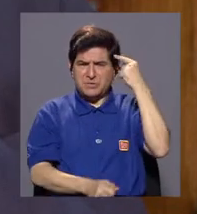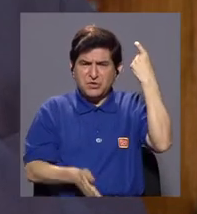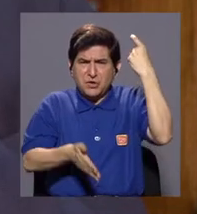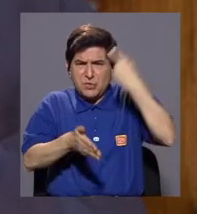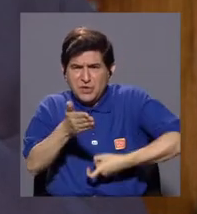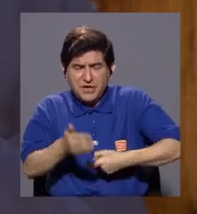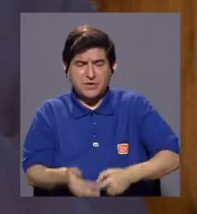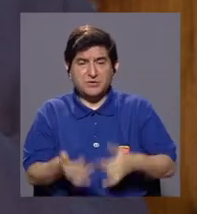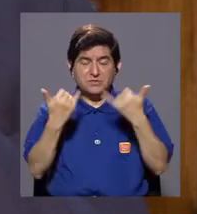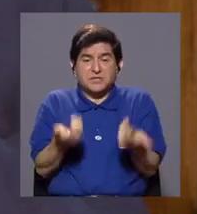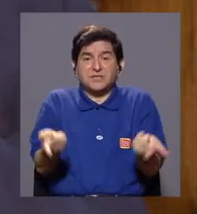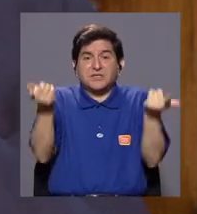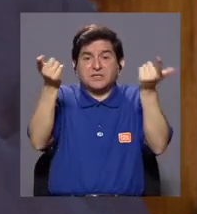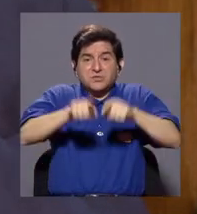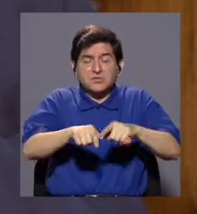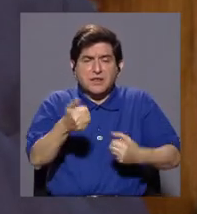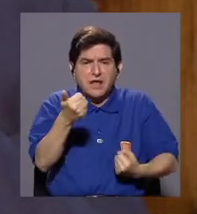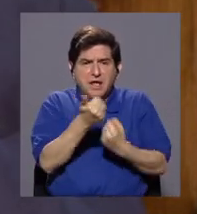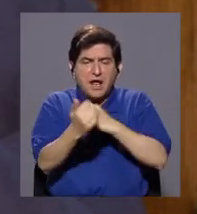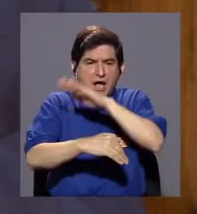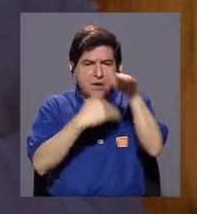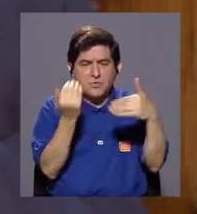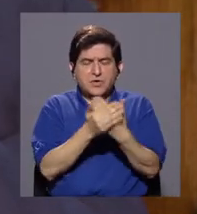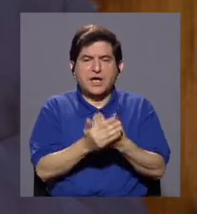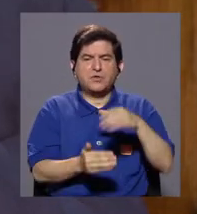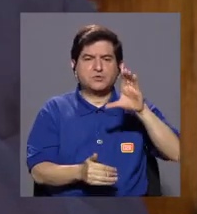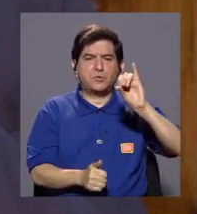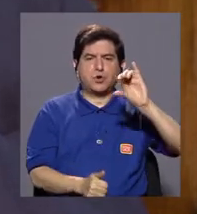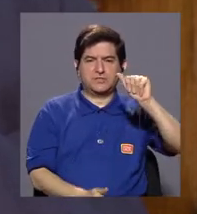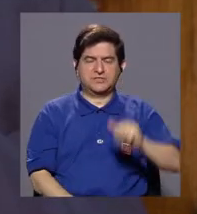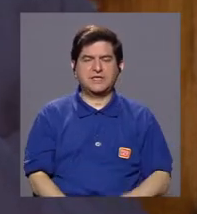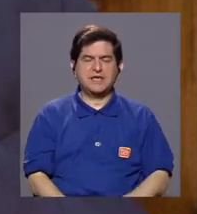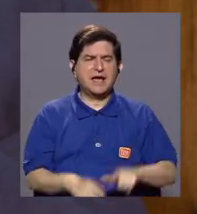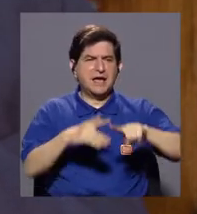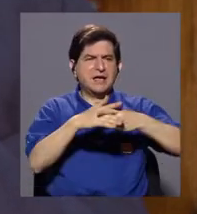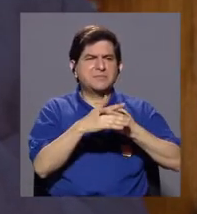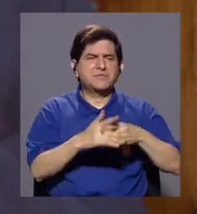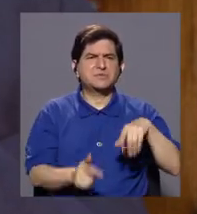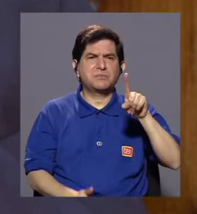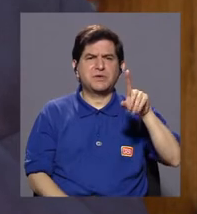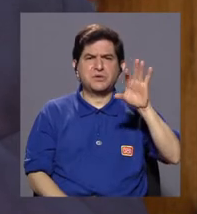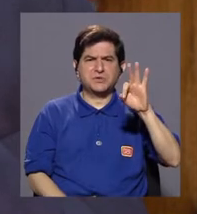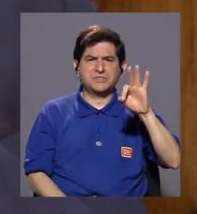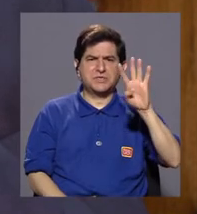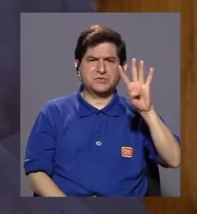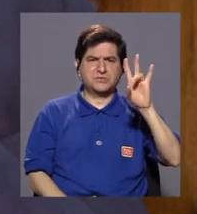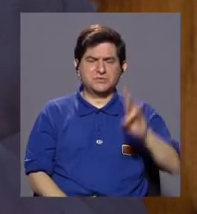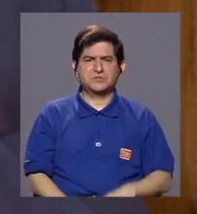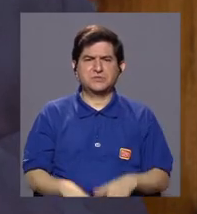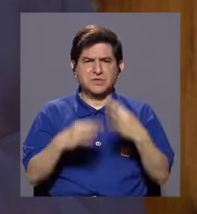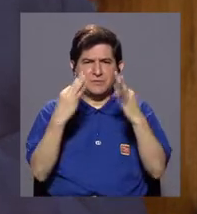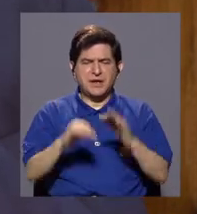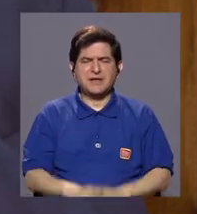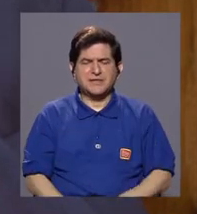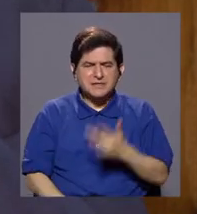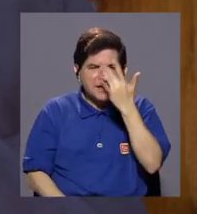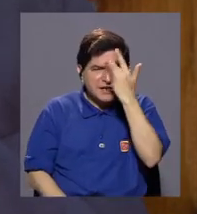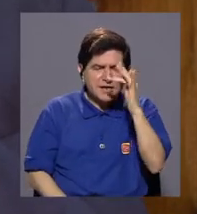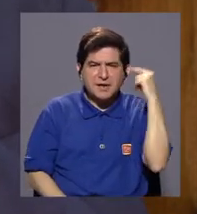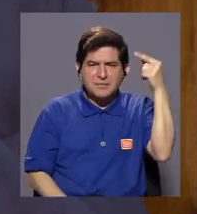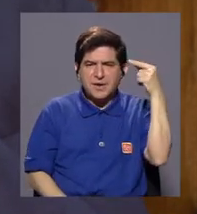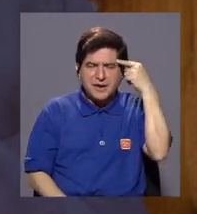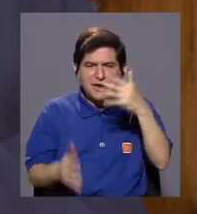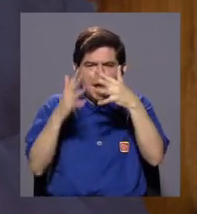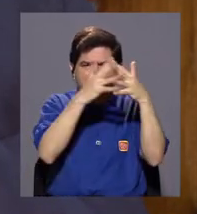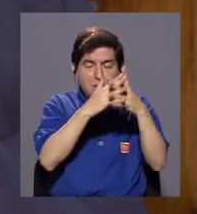hemos tenido, apoyados todos por la CIA. La CIA nació en el 47 para buscar inteligencia para el